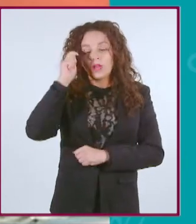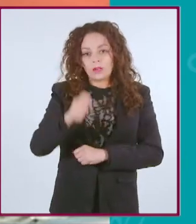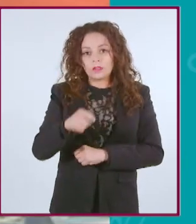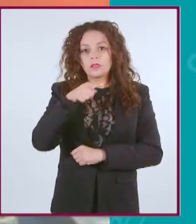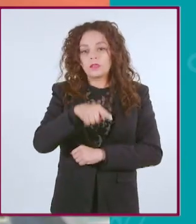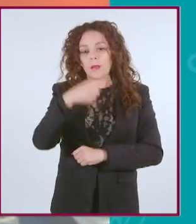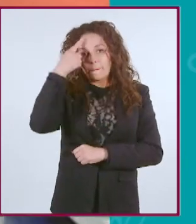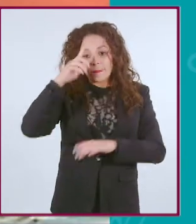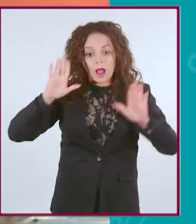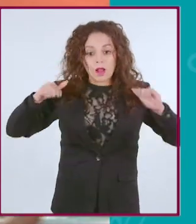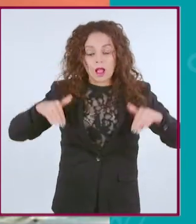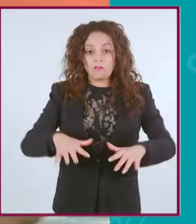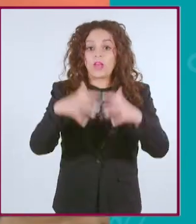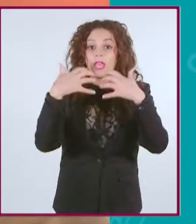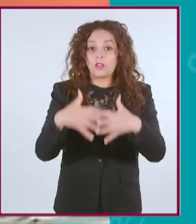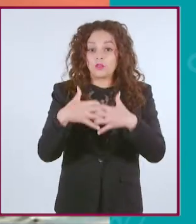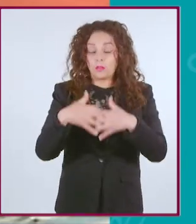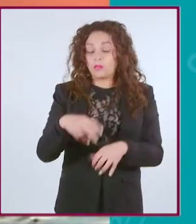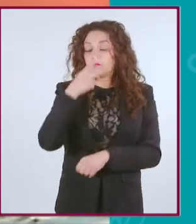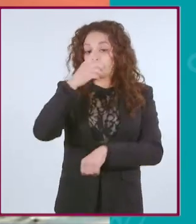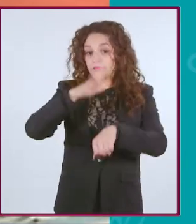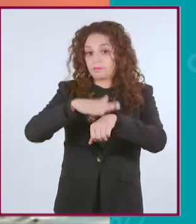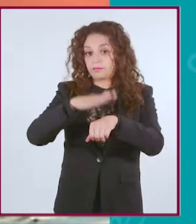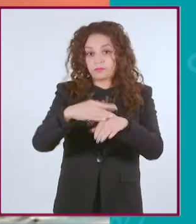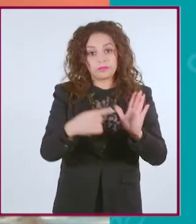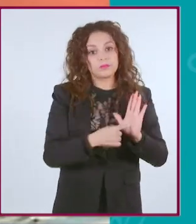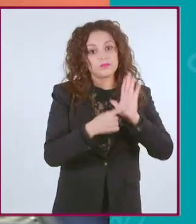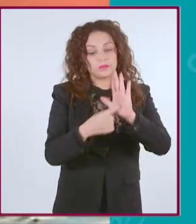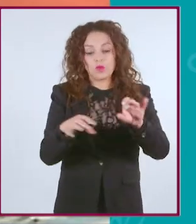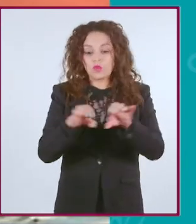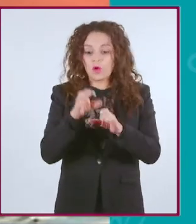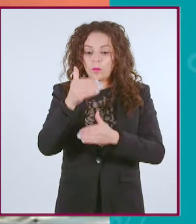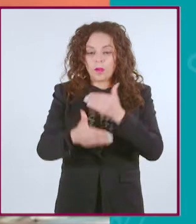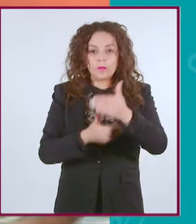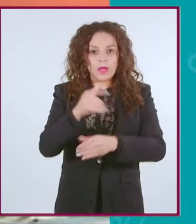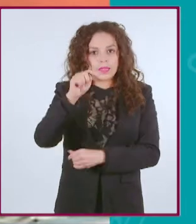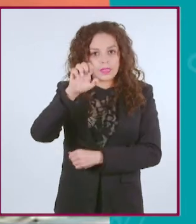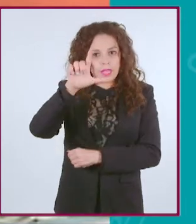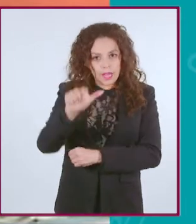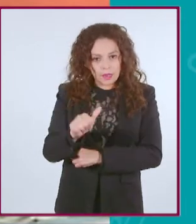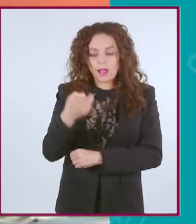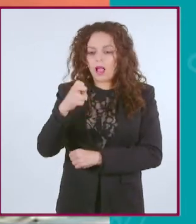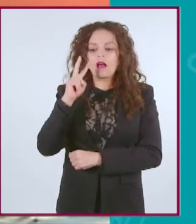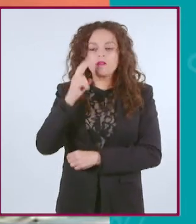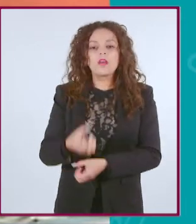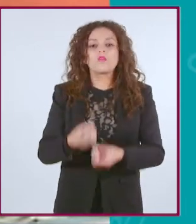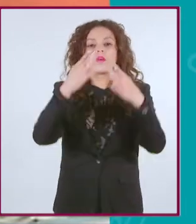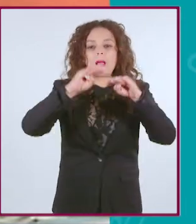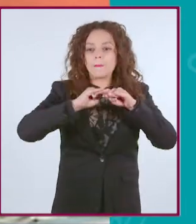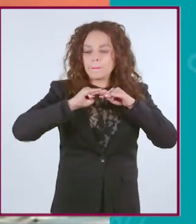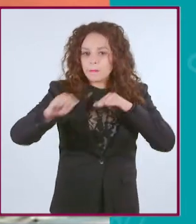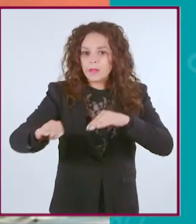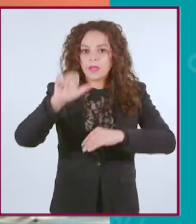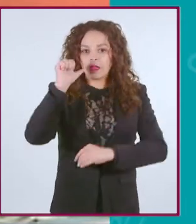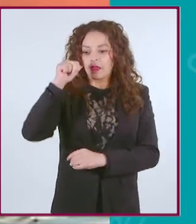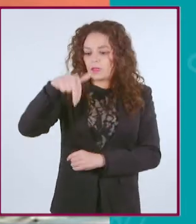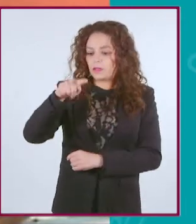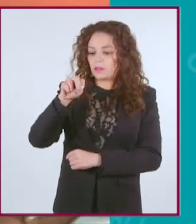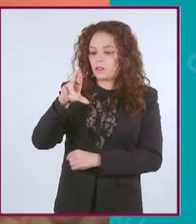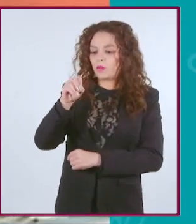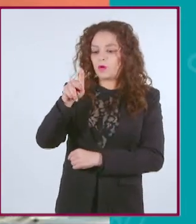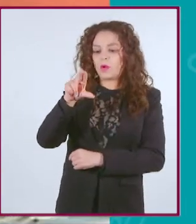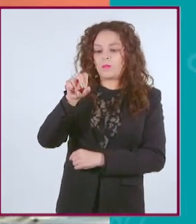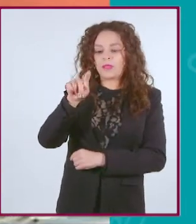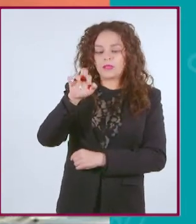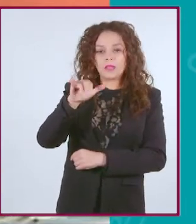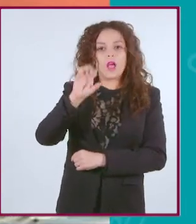de Industria Textil. En cuestión de textil, proceso de la tela. En cuestión de confección, pues vemos las medidas, antropometría, tallas y todo el